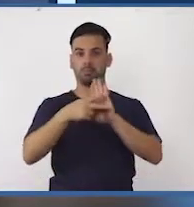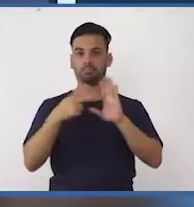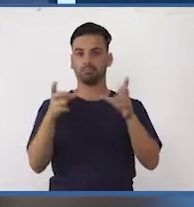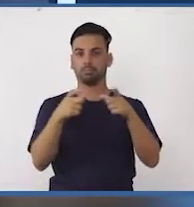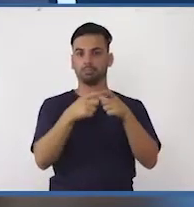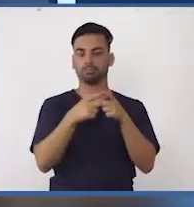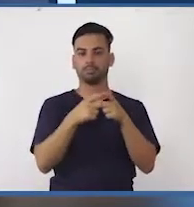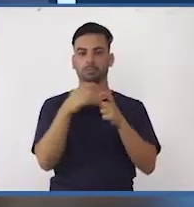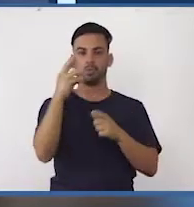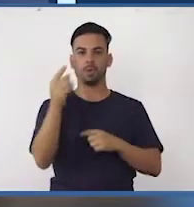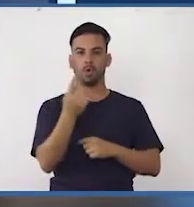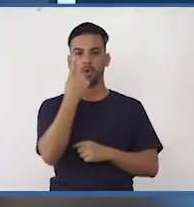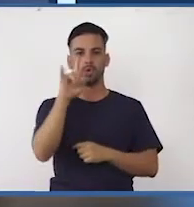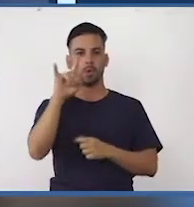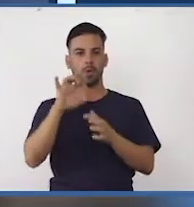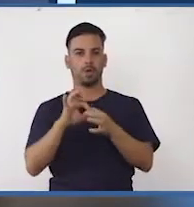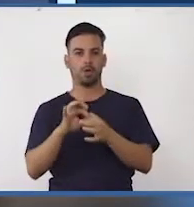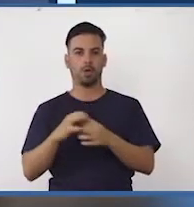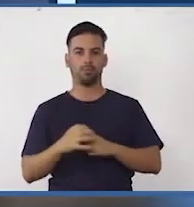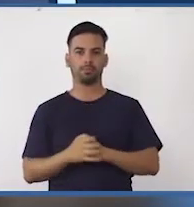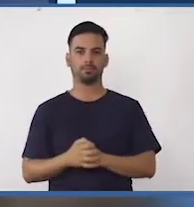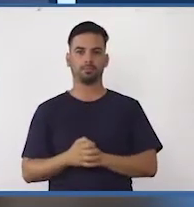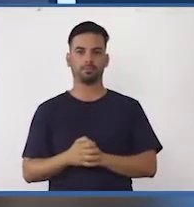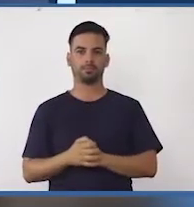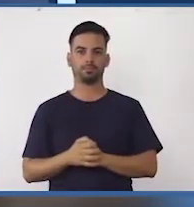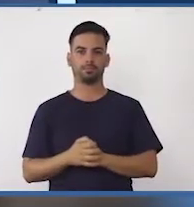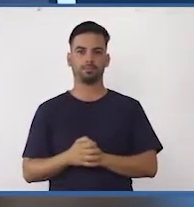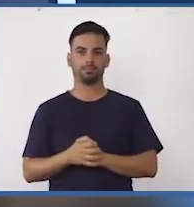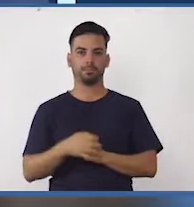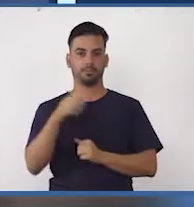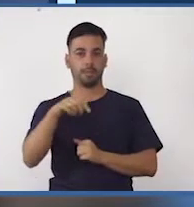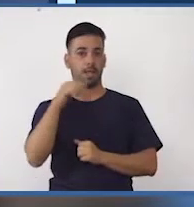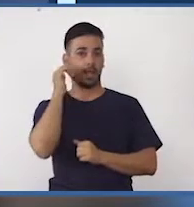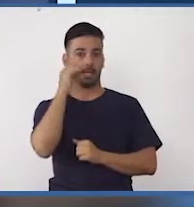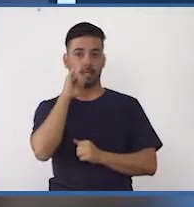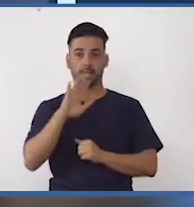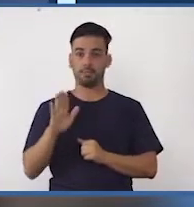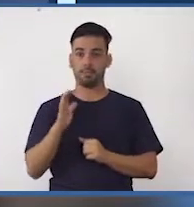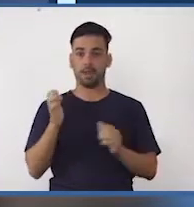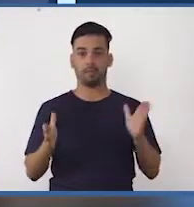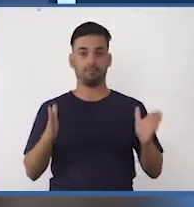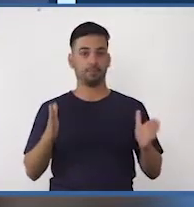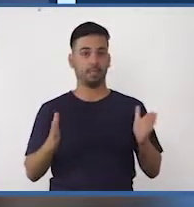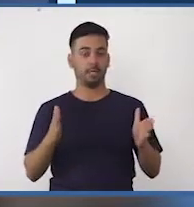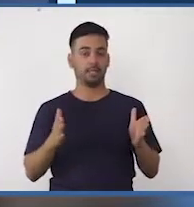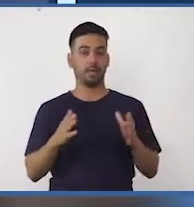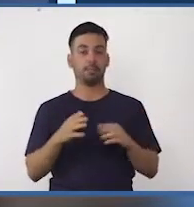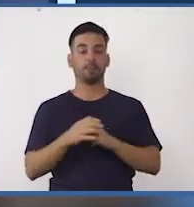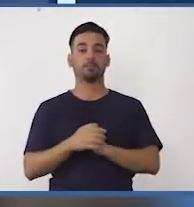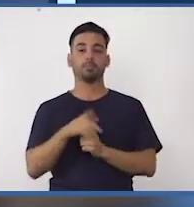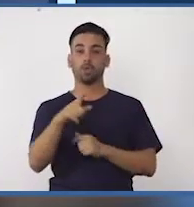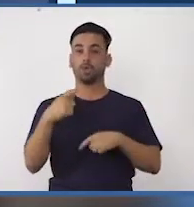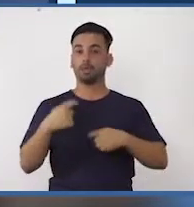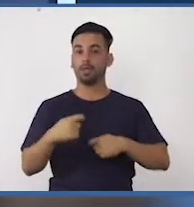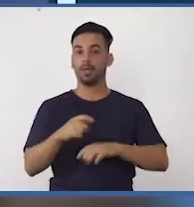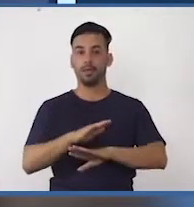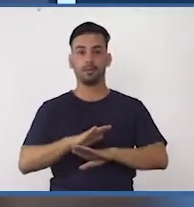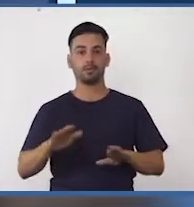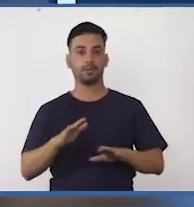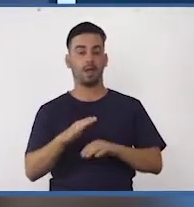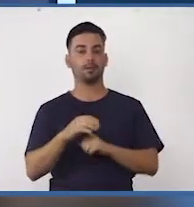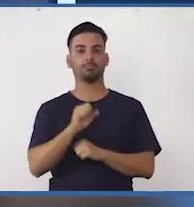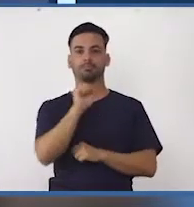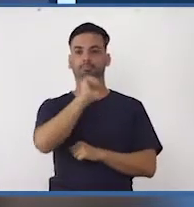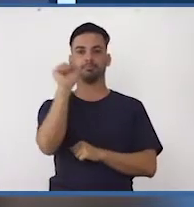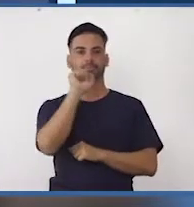grado. Por lo tanto, al terminar la etapa de esta unidad, ustedes vencieron